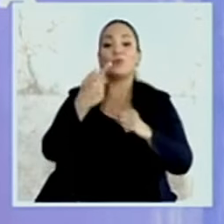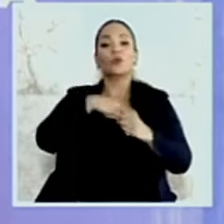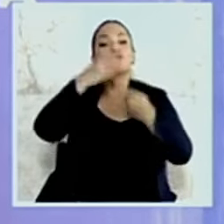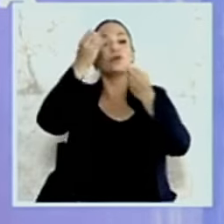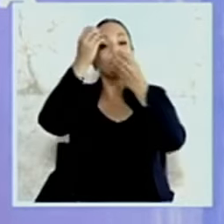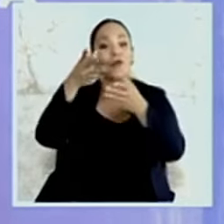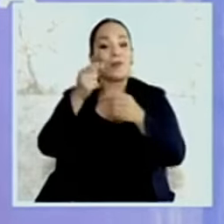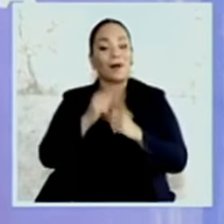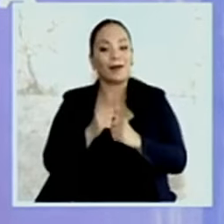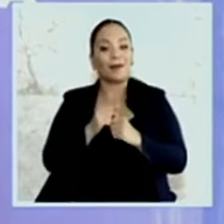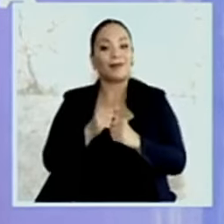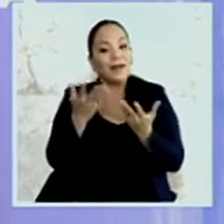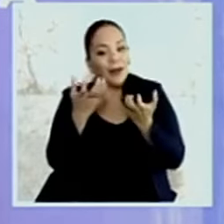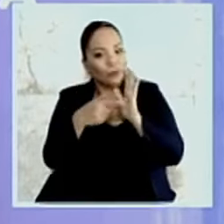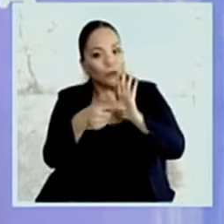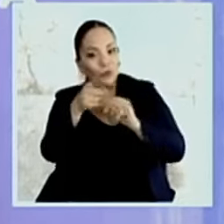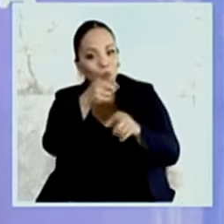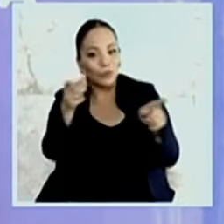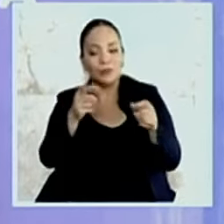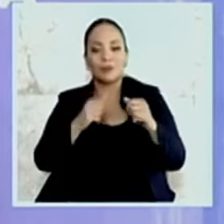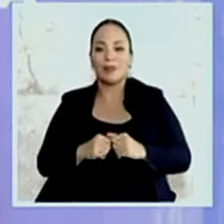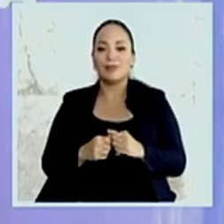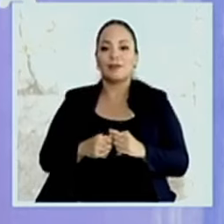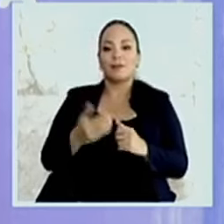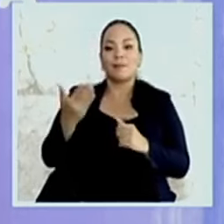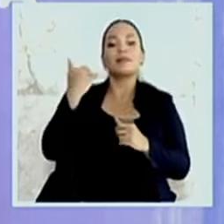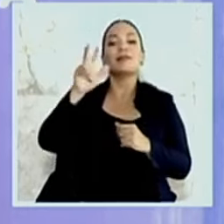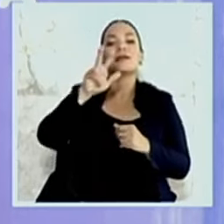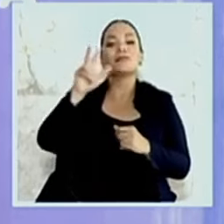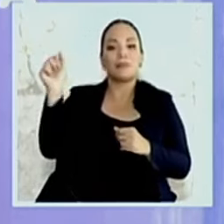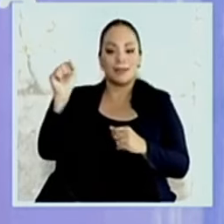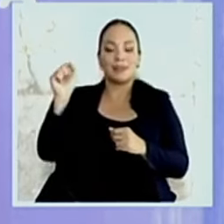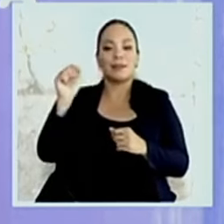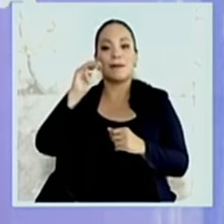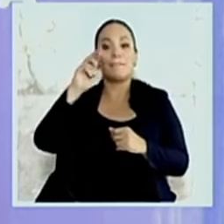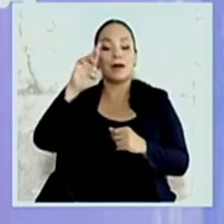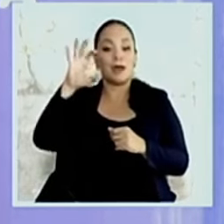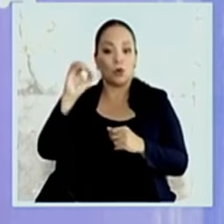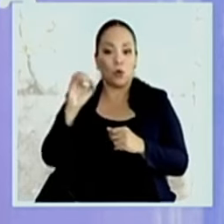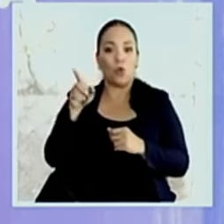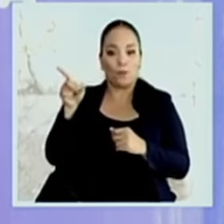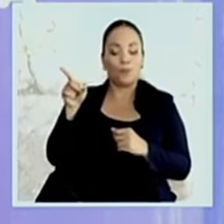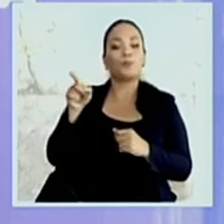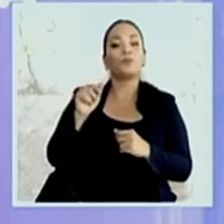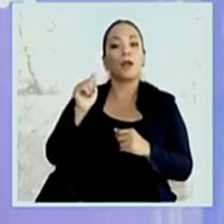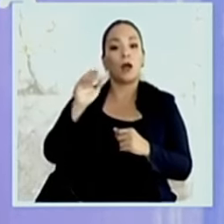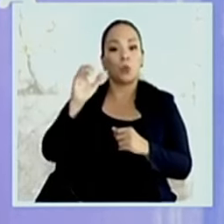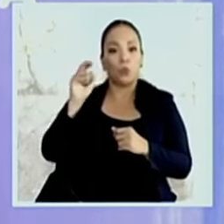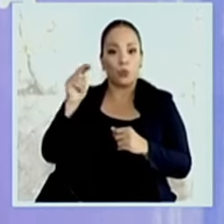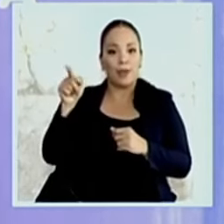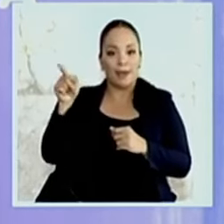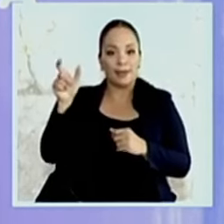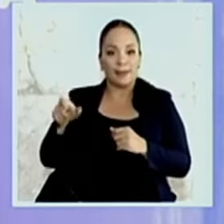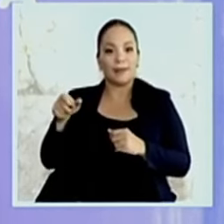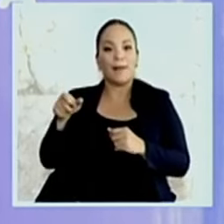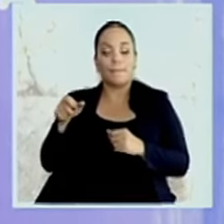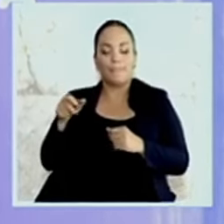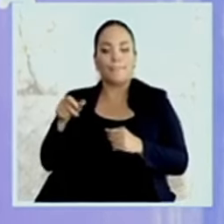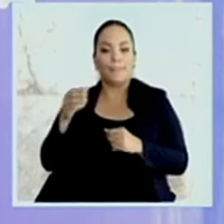de Puliscal. Estamos trabajando en muchos lugares, pero lo quisimos reportar hoy para rendirle